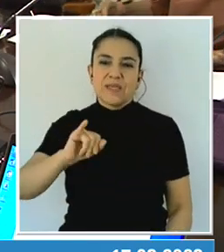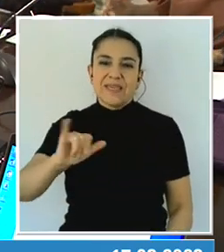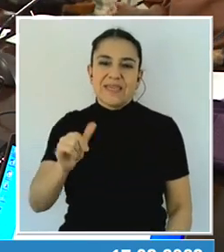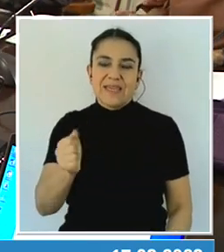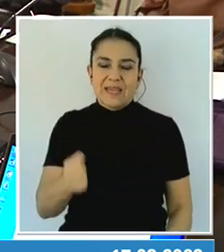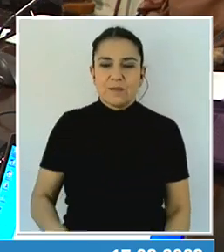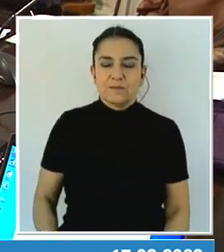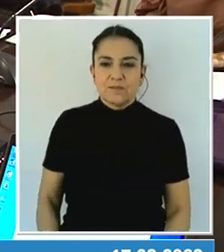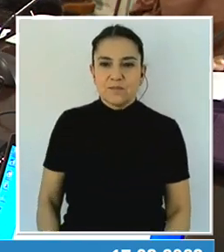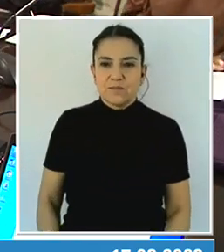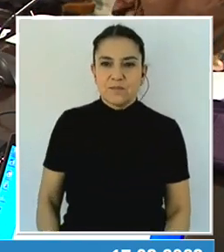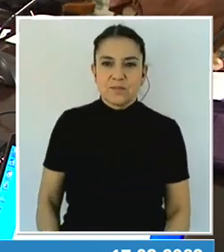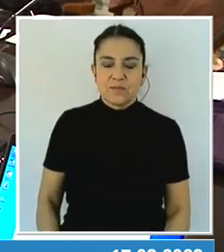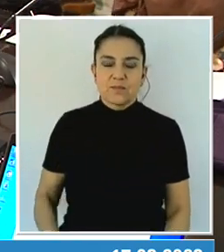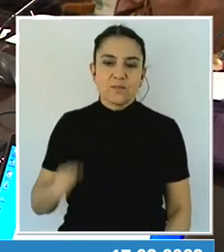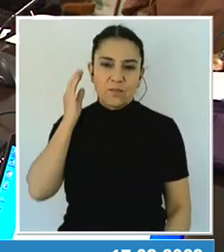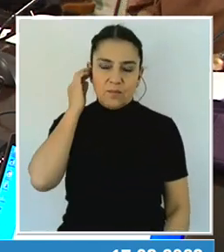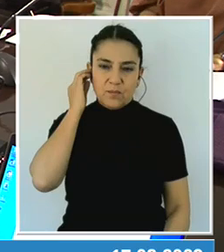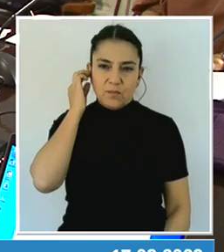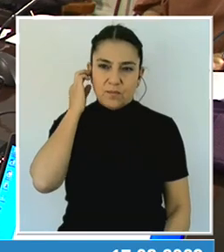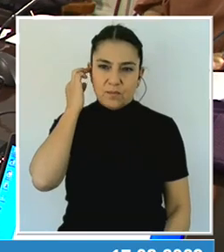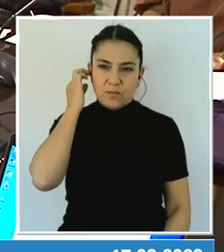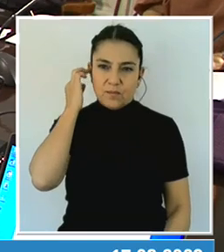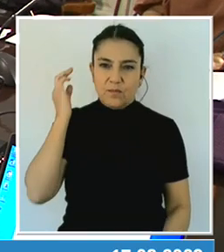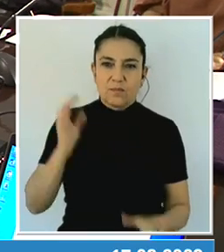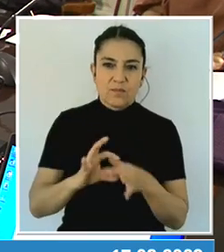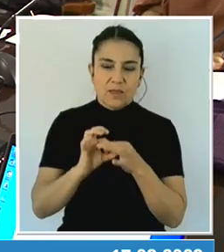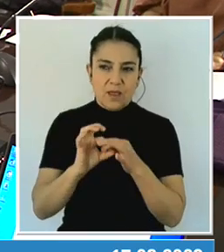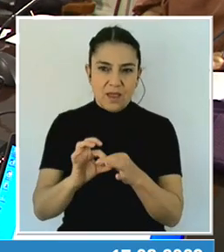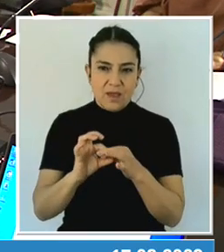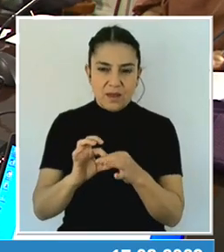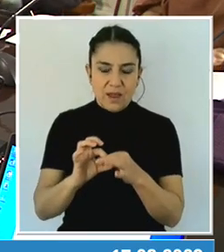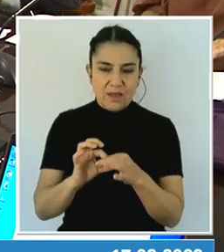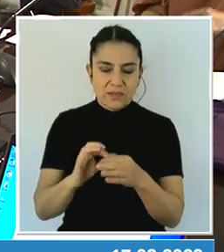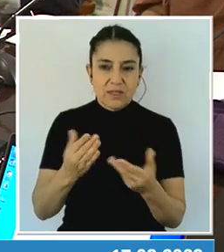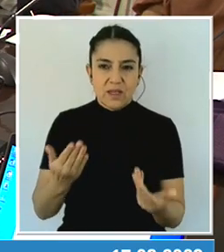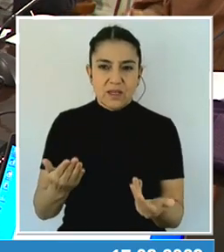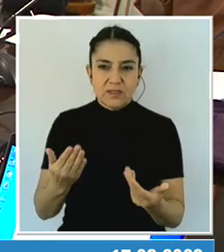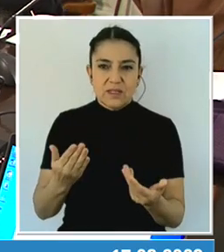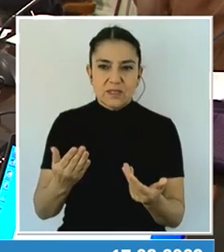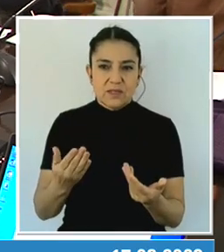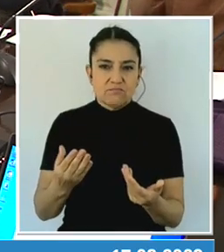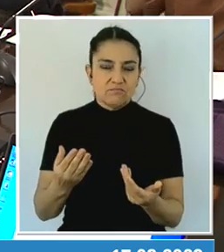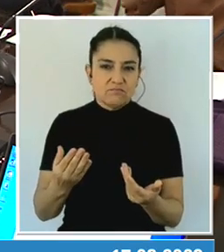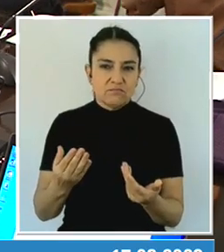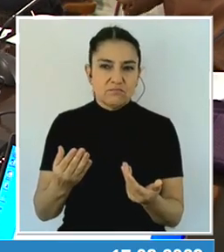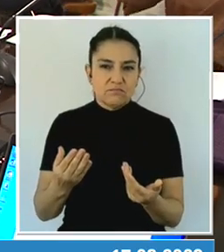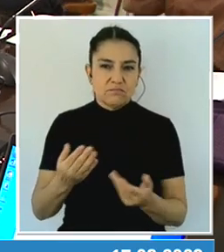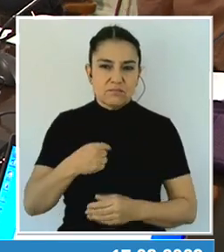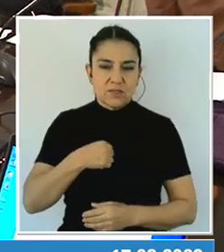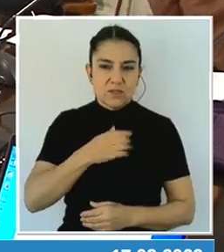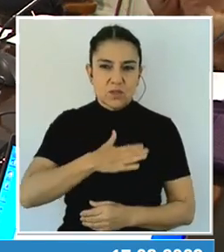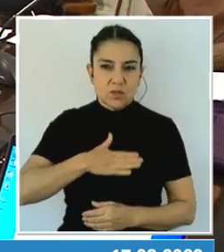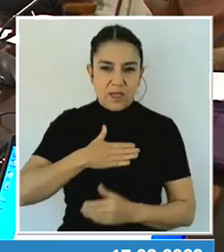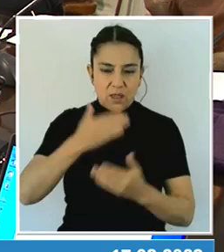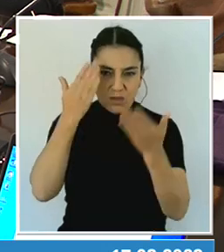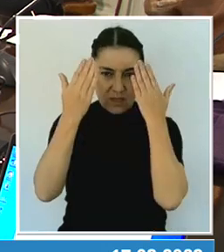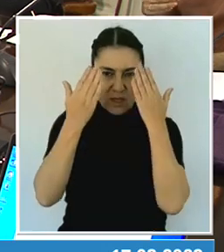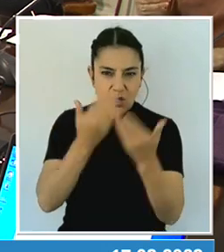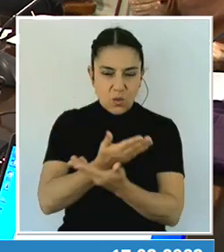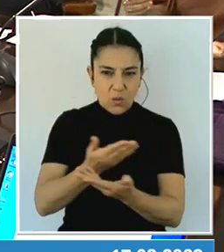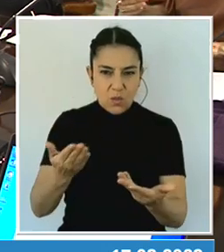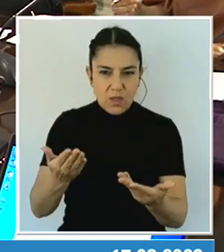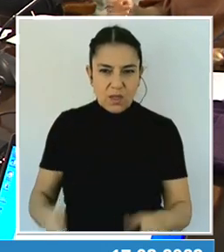Muchísimas gracias por su intermedio, señora presidenta. Quiero saludar